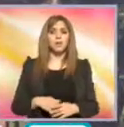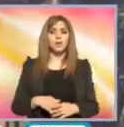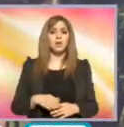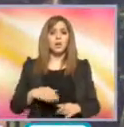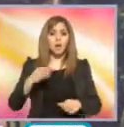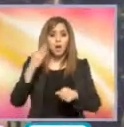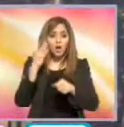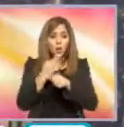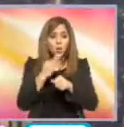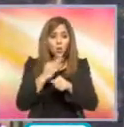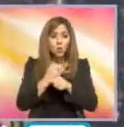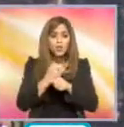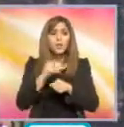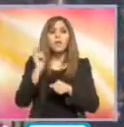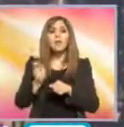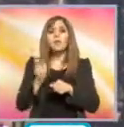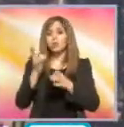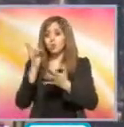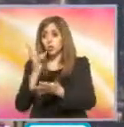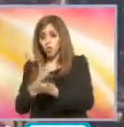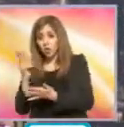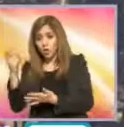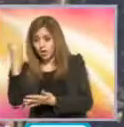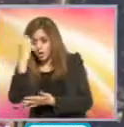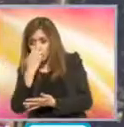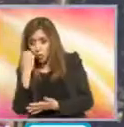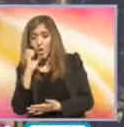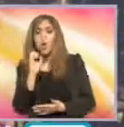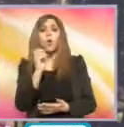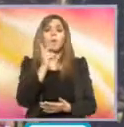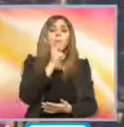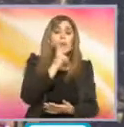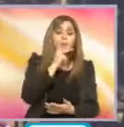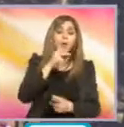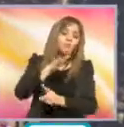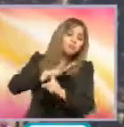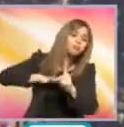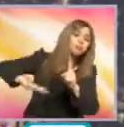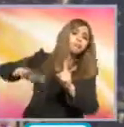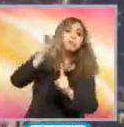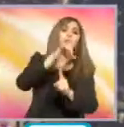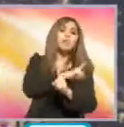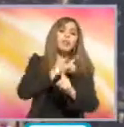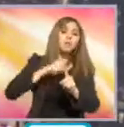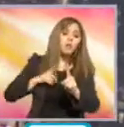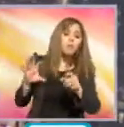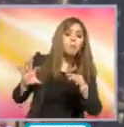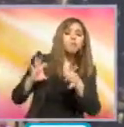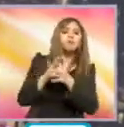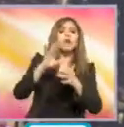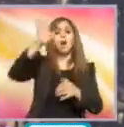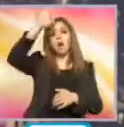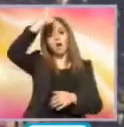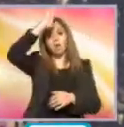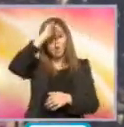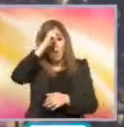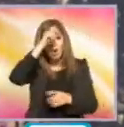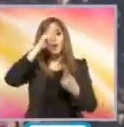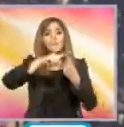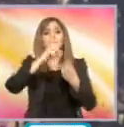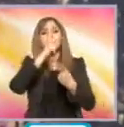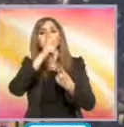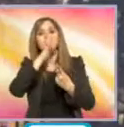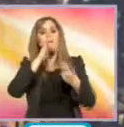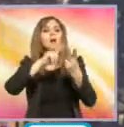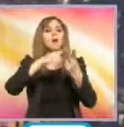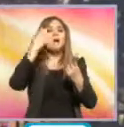No solo es una cosa de las escuelas y los padres, toda la sociedad estamos involucrados, tenemos que estar de acuerdo en esta narrativa,